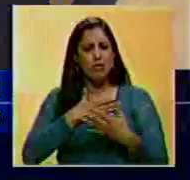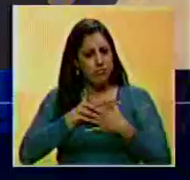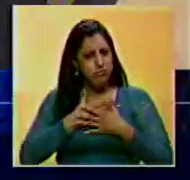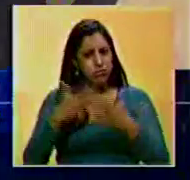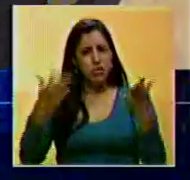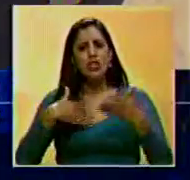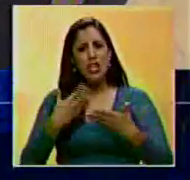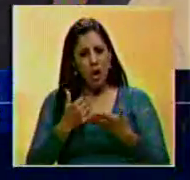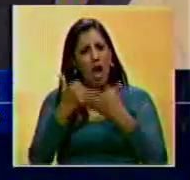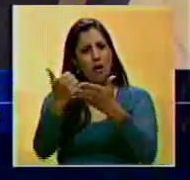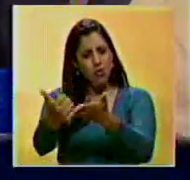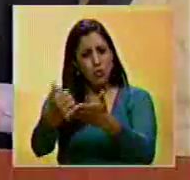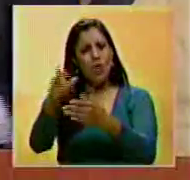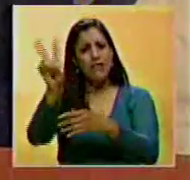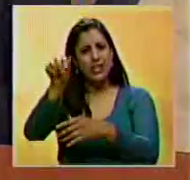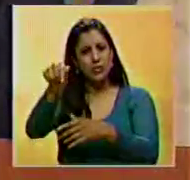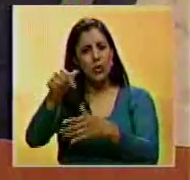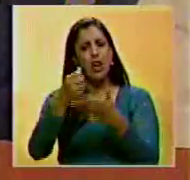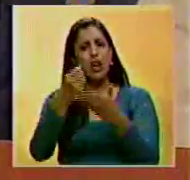ayuda para garantizar el abastecimiento de medicinas